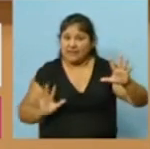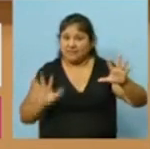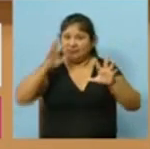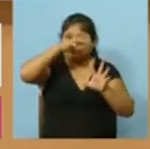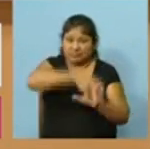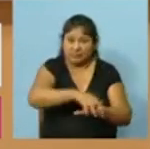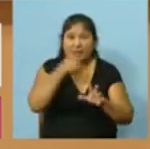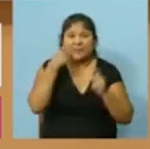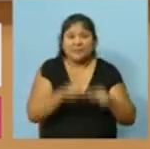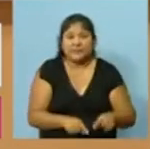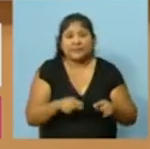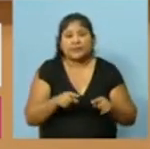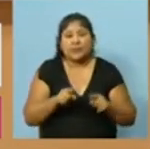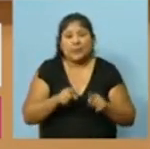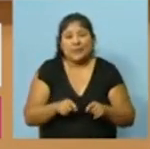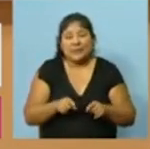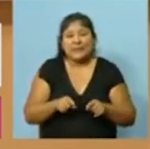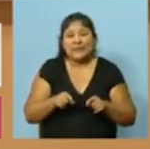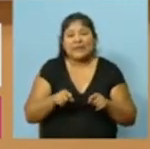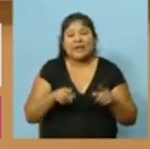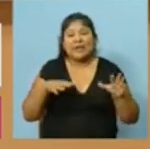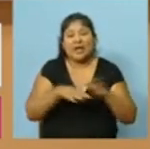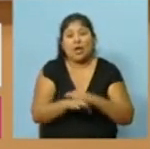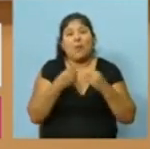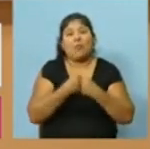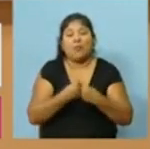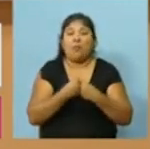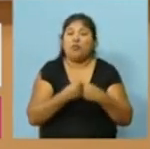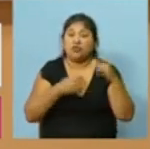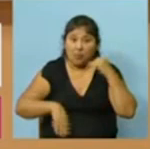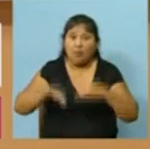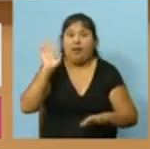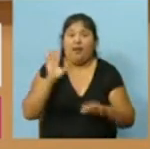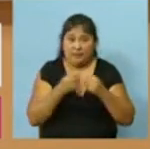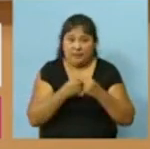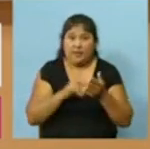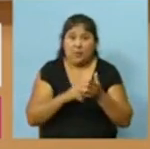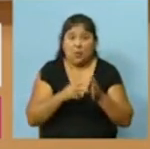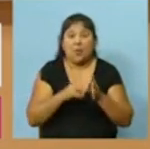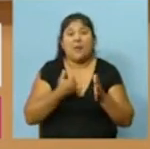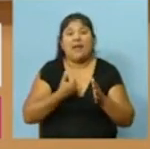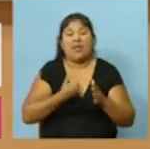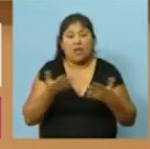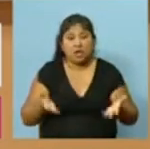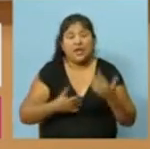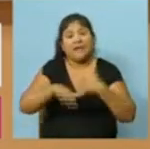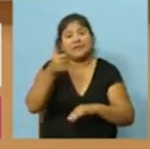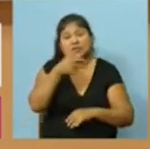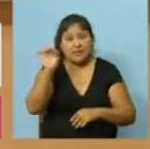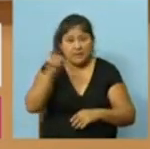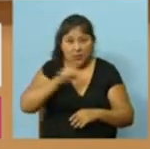quiero decirles que la masa de los lugares que han sido no son todos pero digo cuando digo lamas el dow diría que más de un 60 por ciento